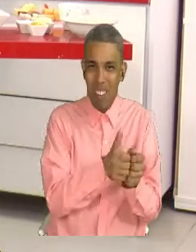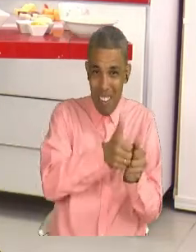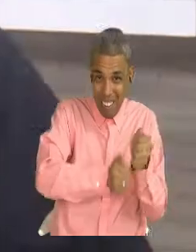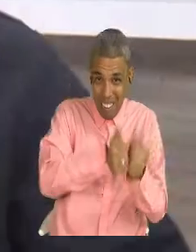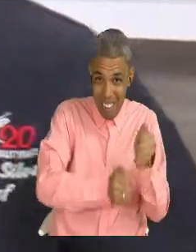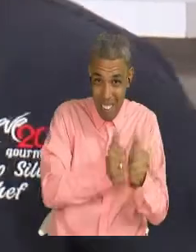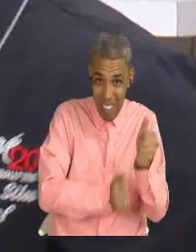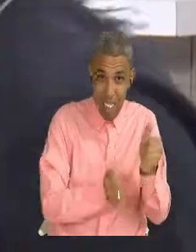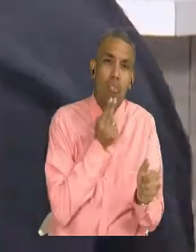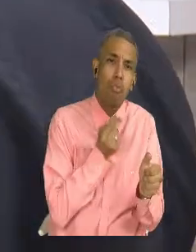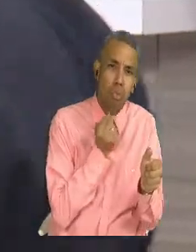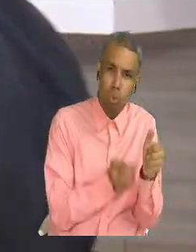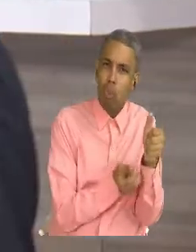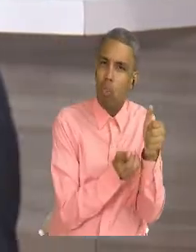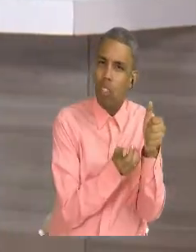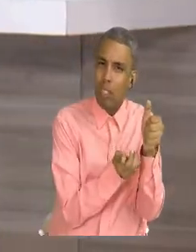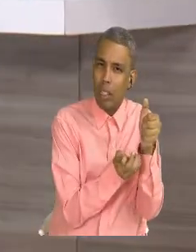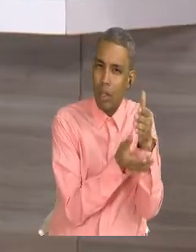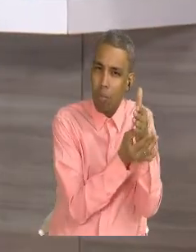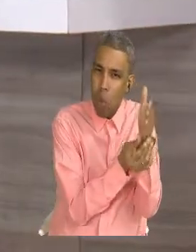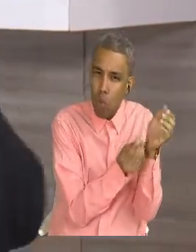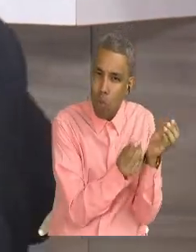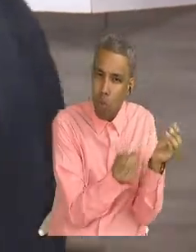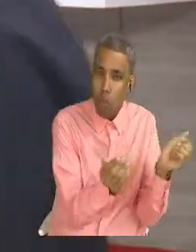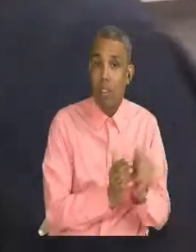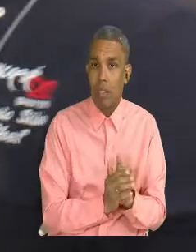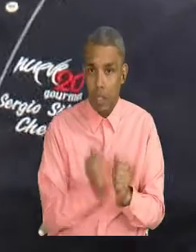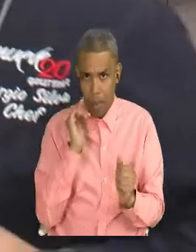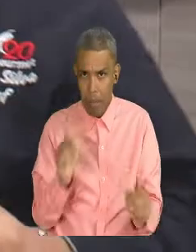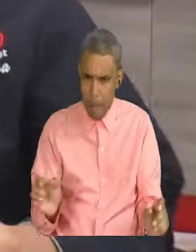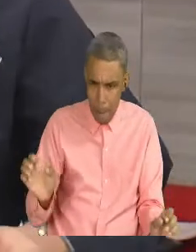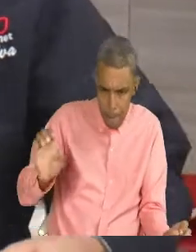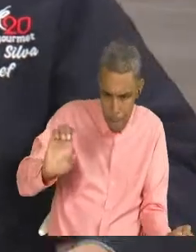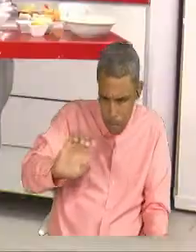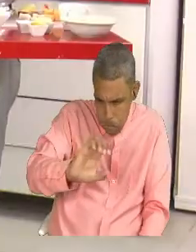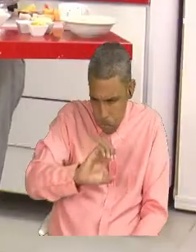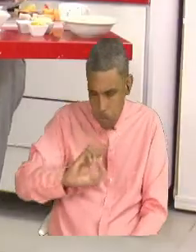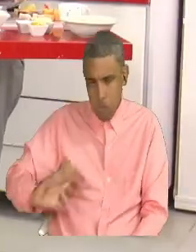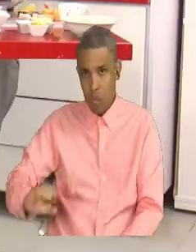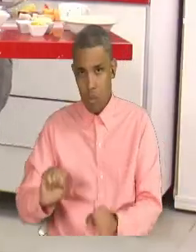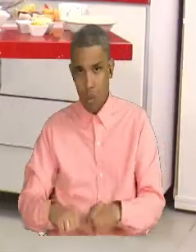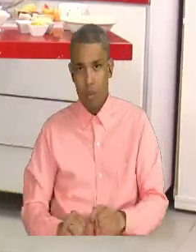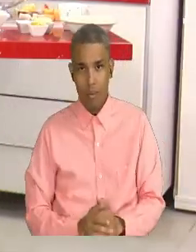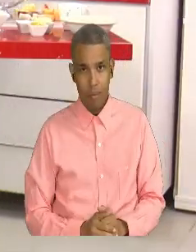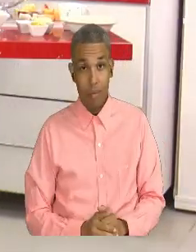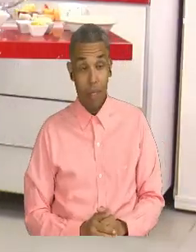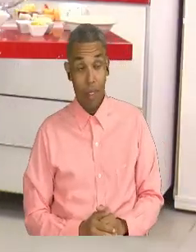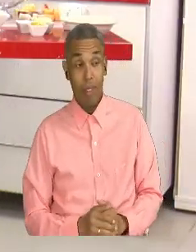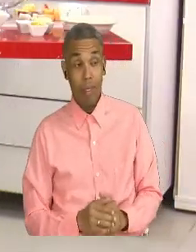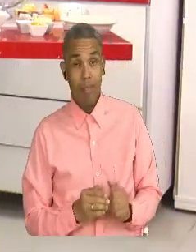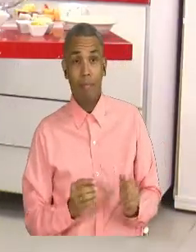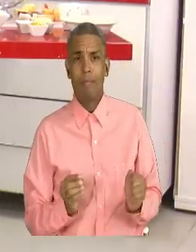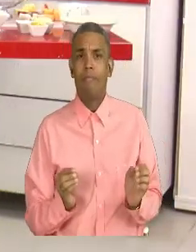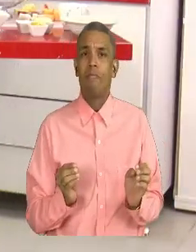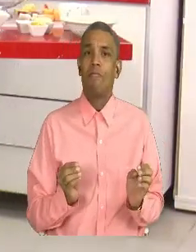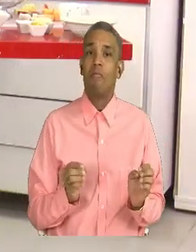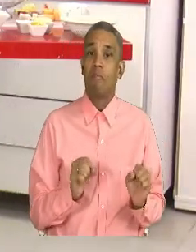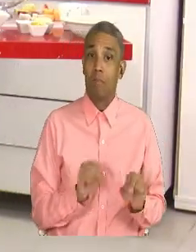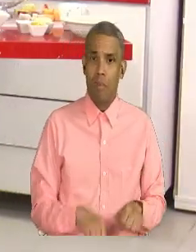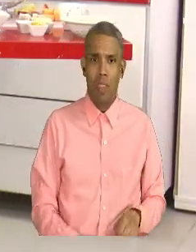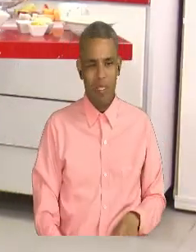muy agradable. Vale. Entonces vamos a hacerla por acá. Pero también sabes que es agradable. También es mucho más agradable poder ir a degustar